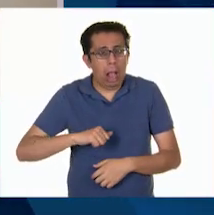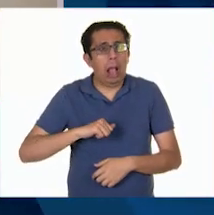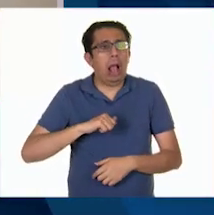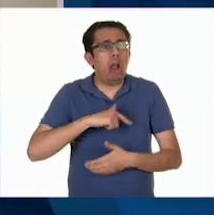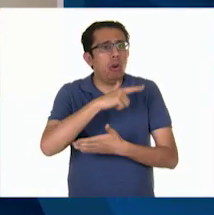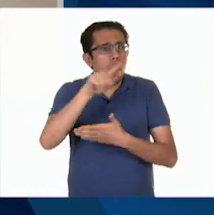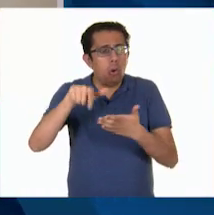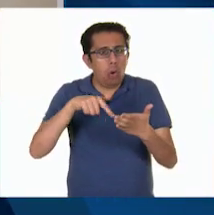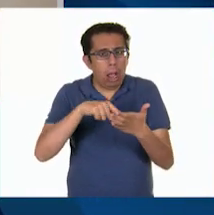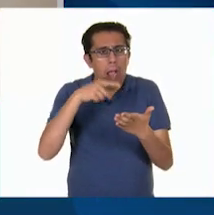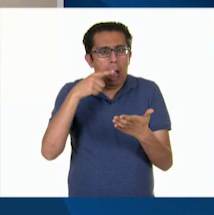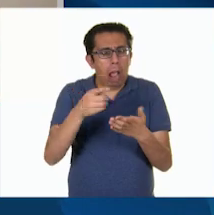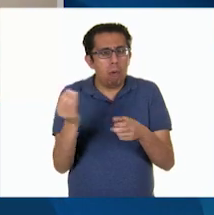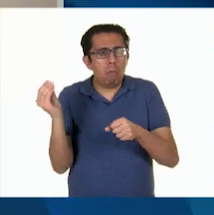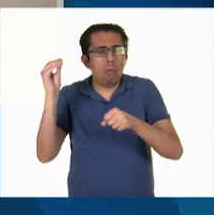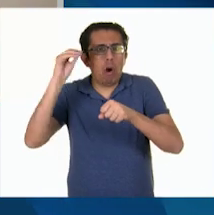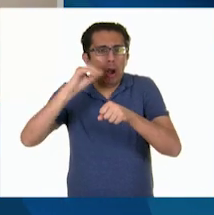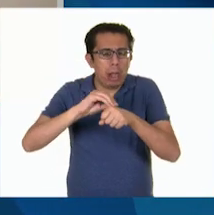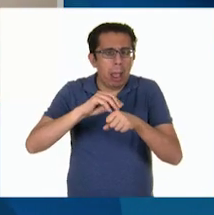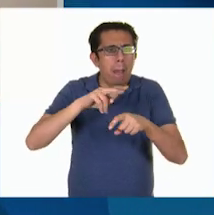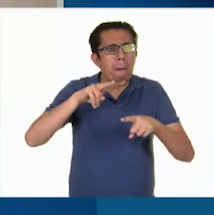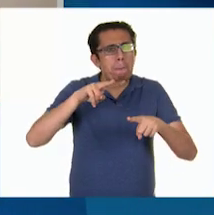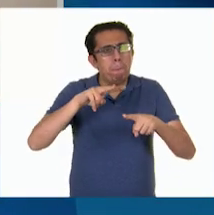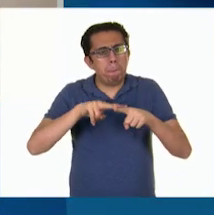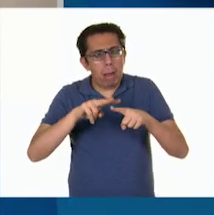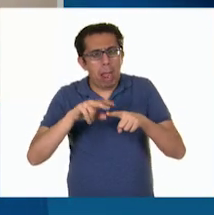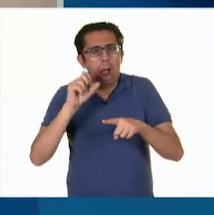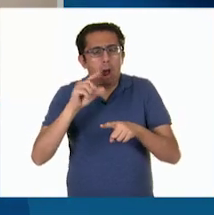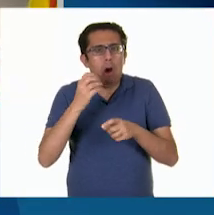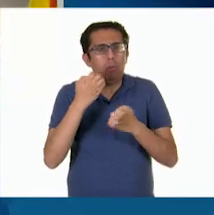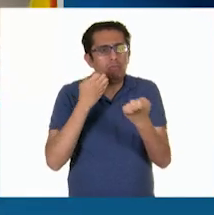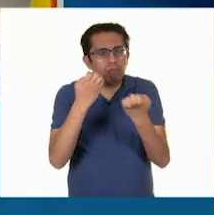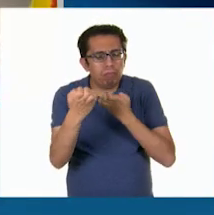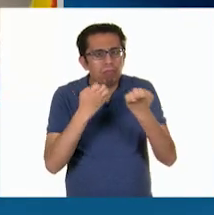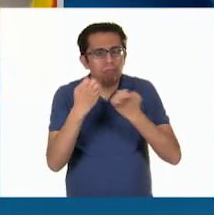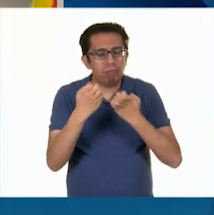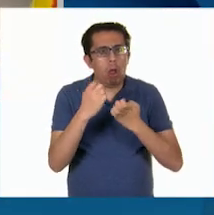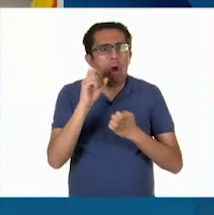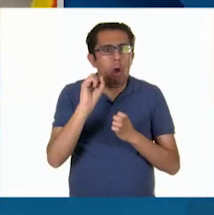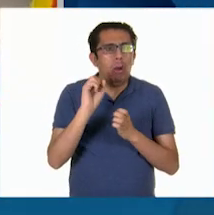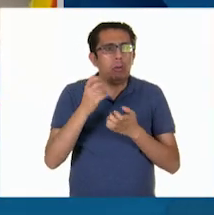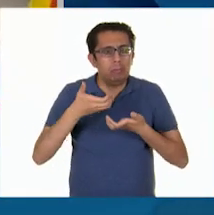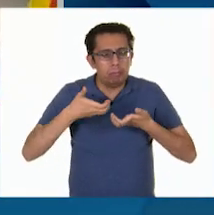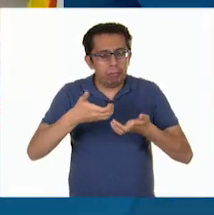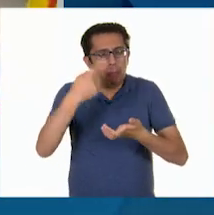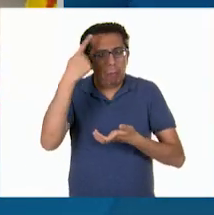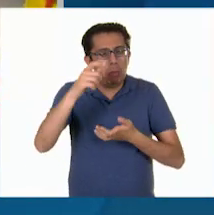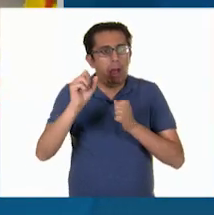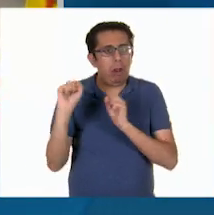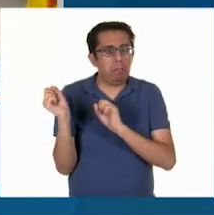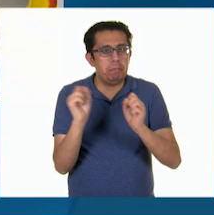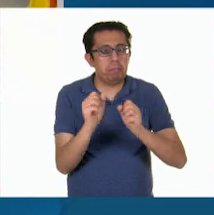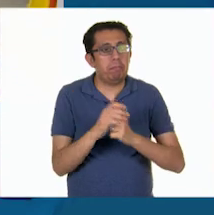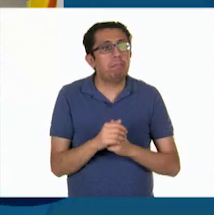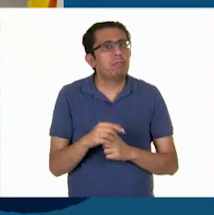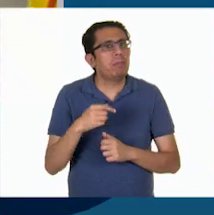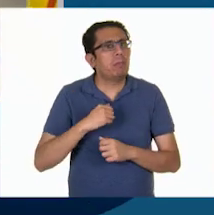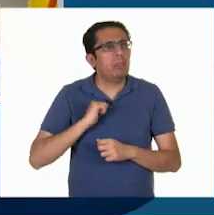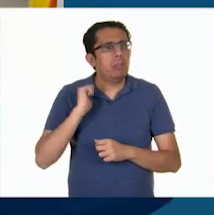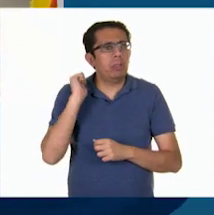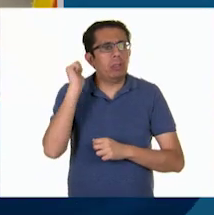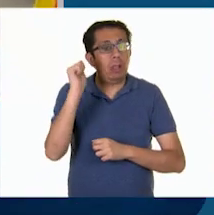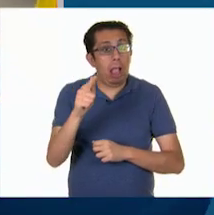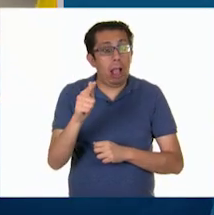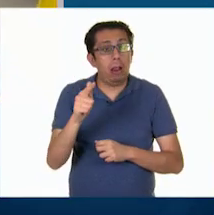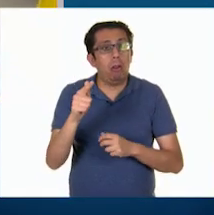o hacer pequeños gimnasios o también pistas para correr. Para mí una regla justa que hay en mi colonia es que las personas que